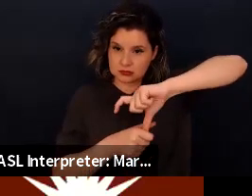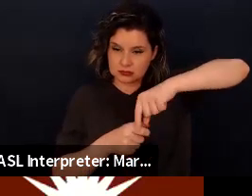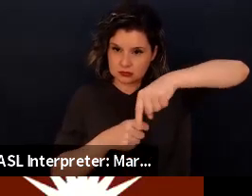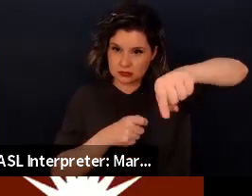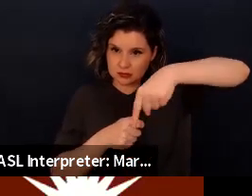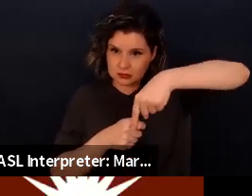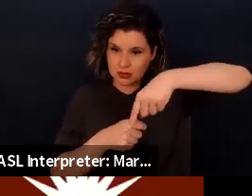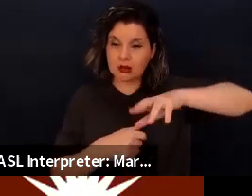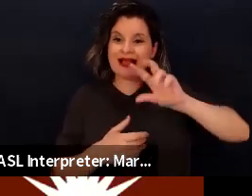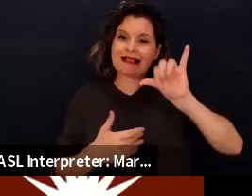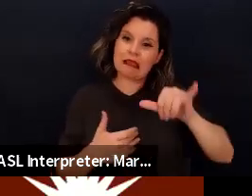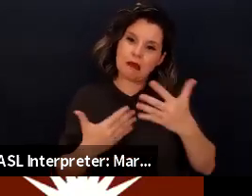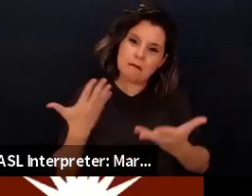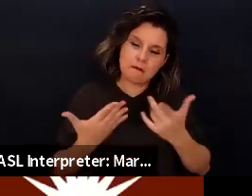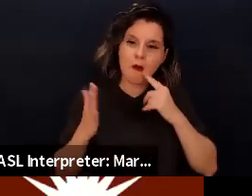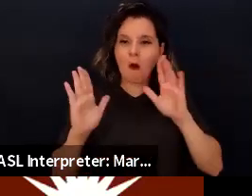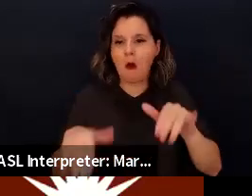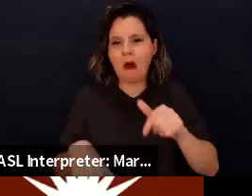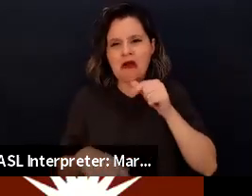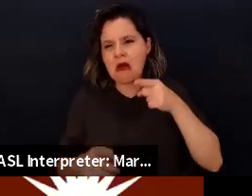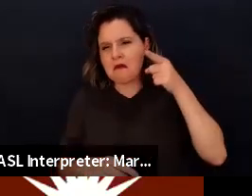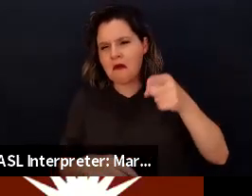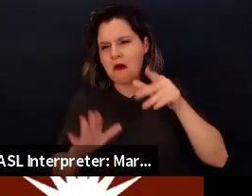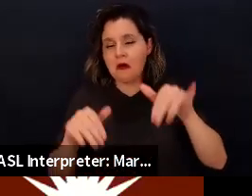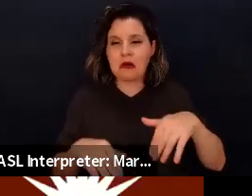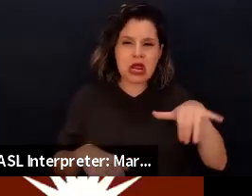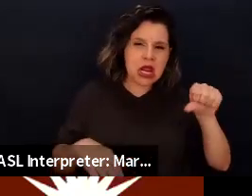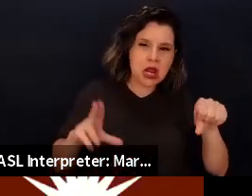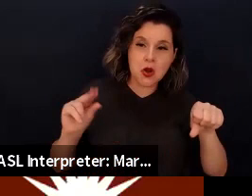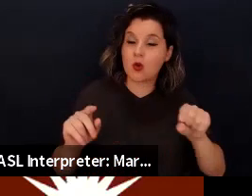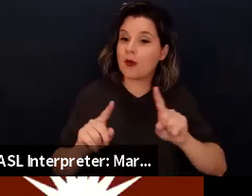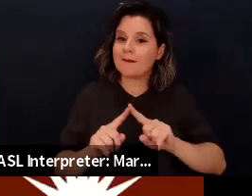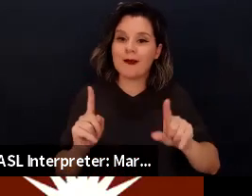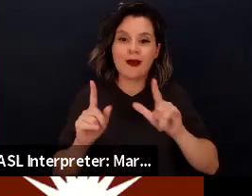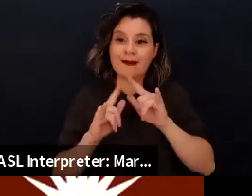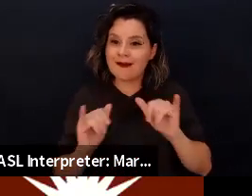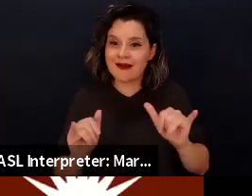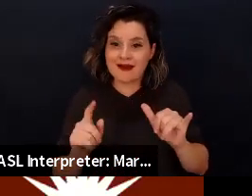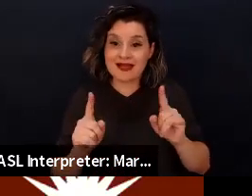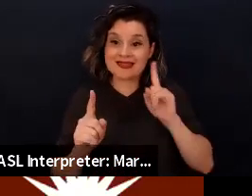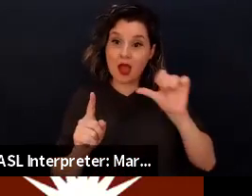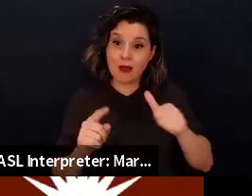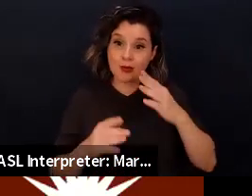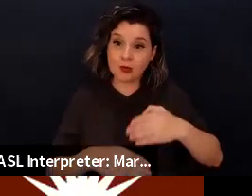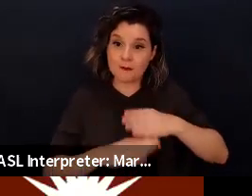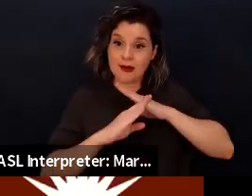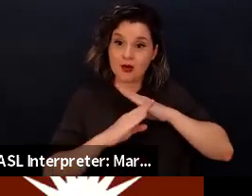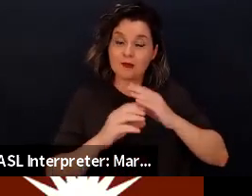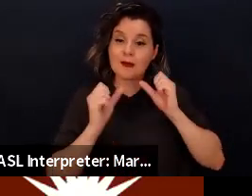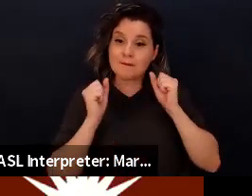a lo mejor podemos decir, oh, pues no es tan lejos, quizás sí, quizás no, pero esa es otra barrera para muchos